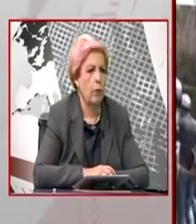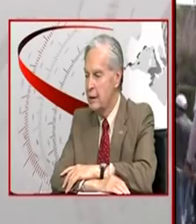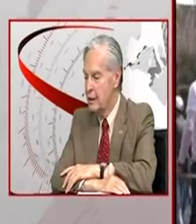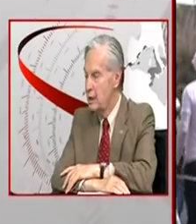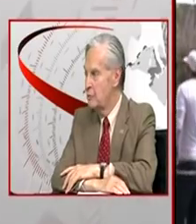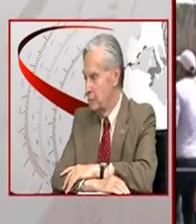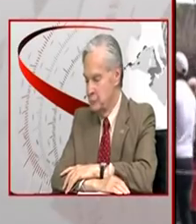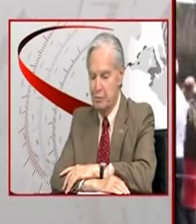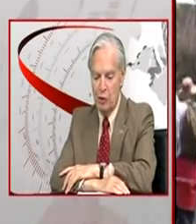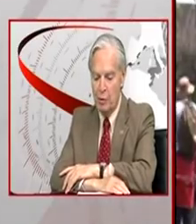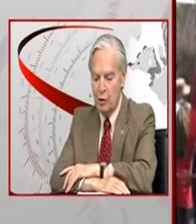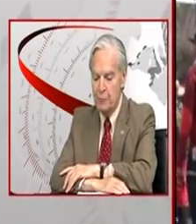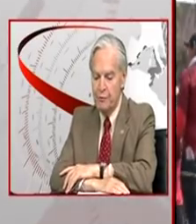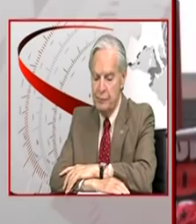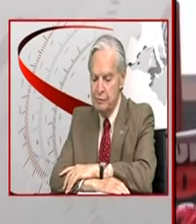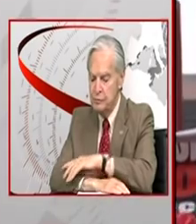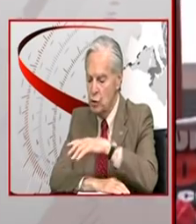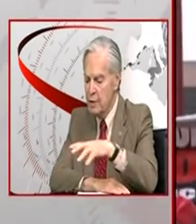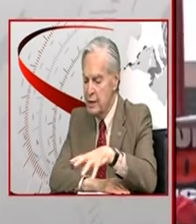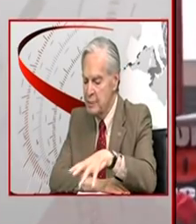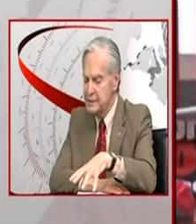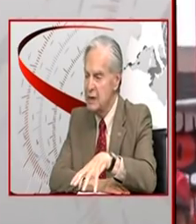claro claro